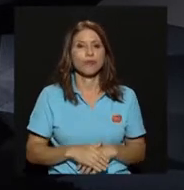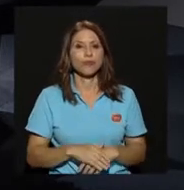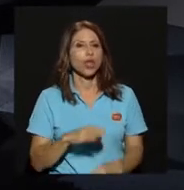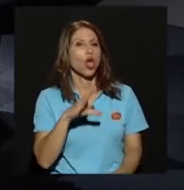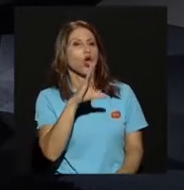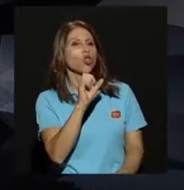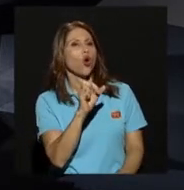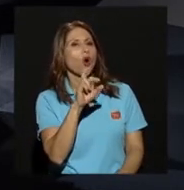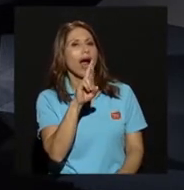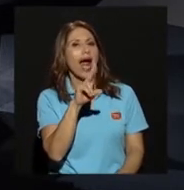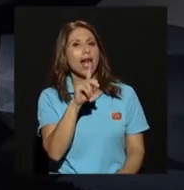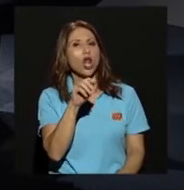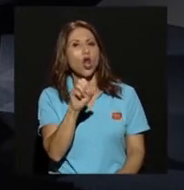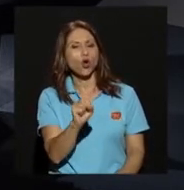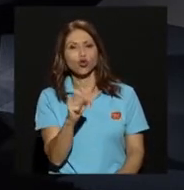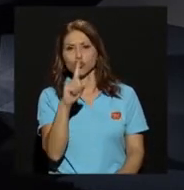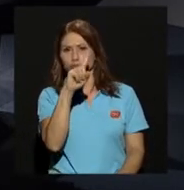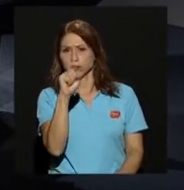misma pregunta